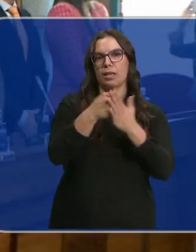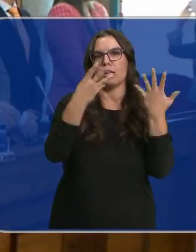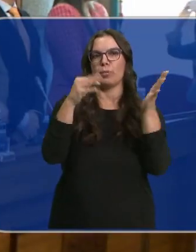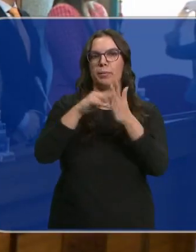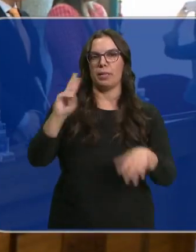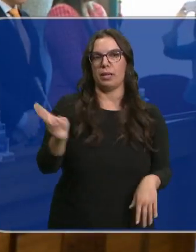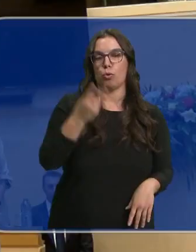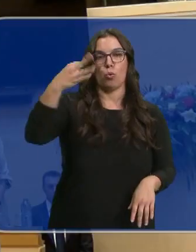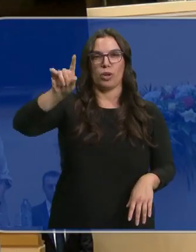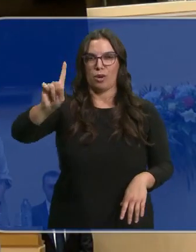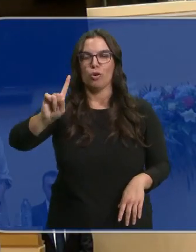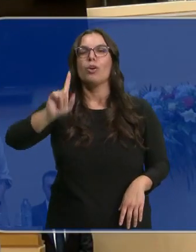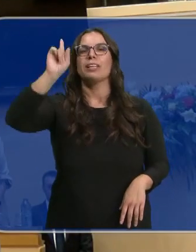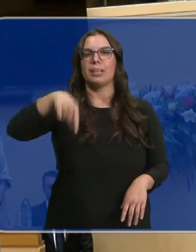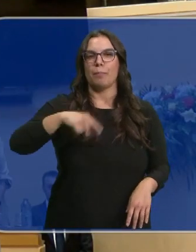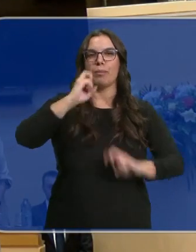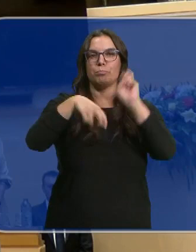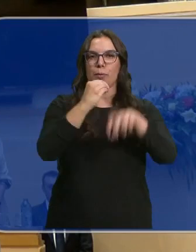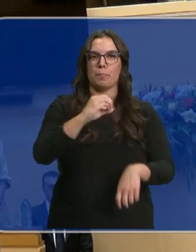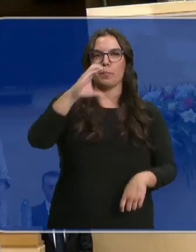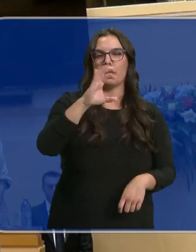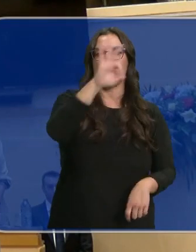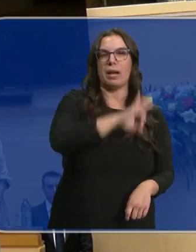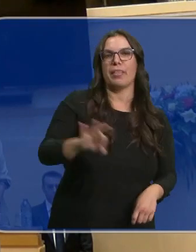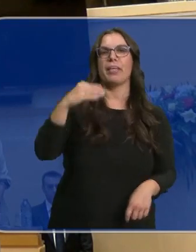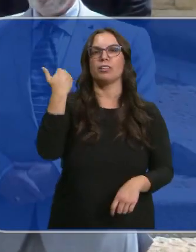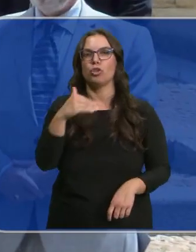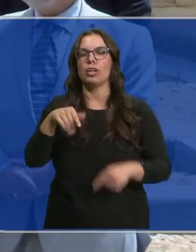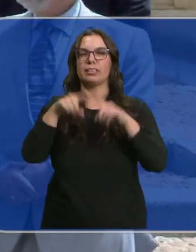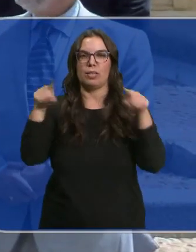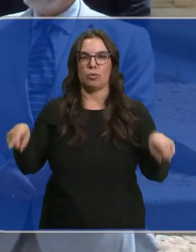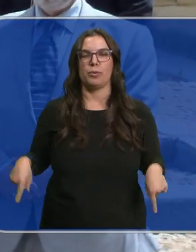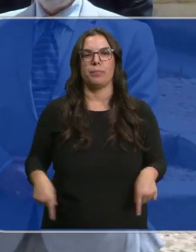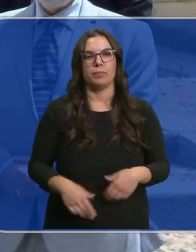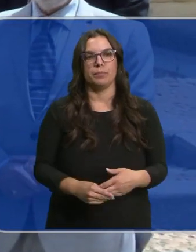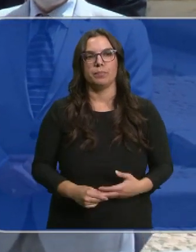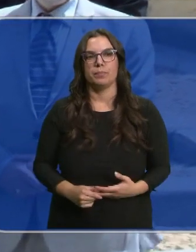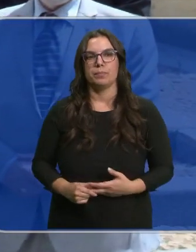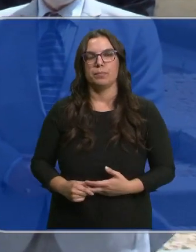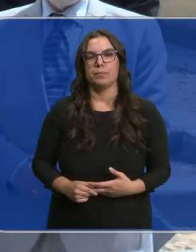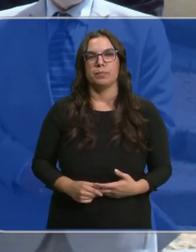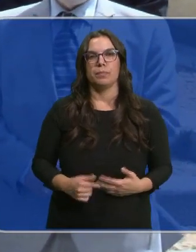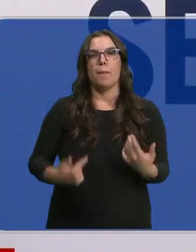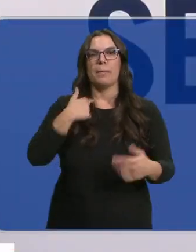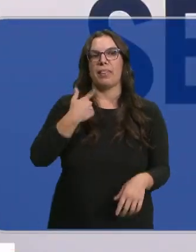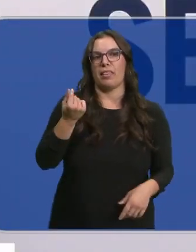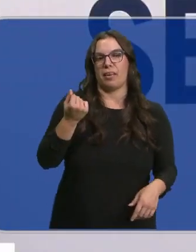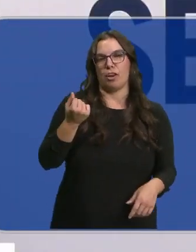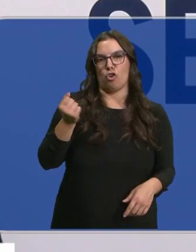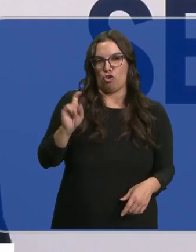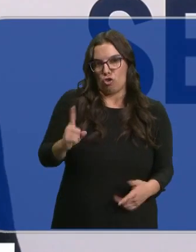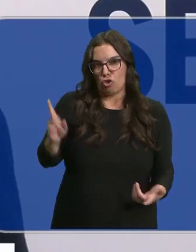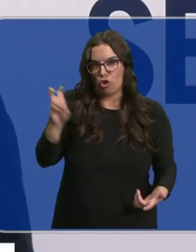90.000 euros, no ha sido la única. También han actualizado sus nóminas Valencia, Soria y Segovia. Aquí no vienes a perder dinero.